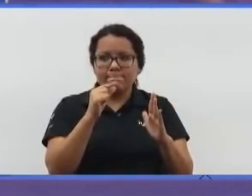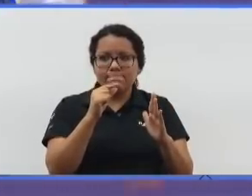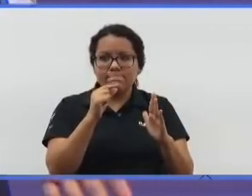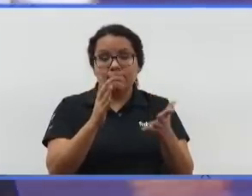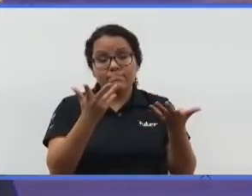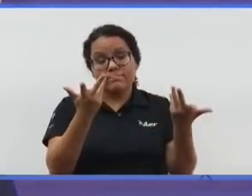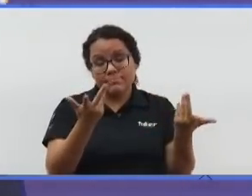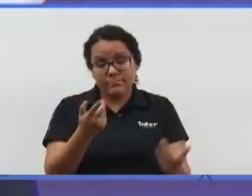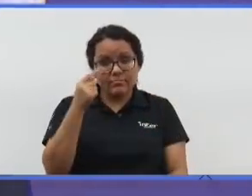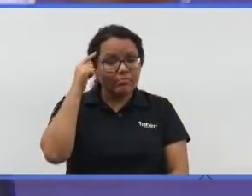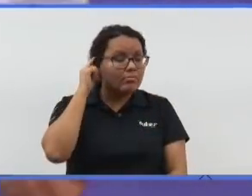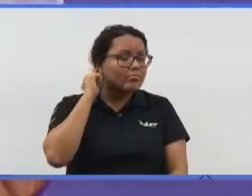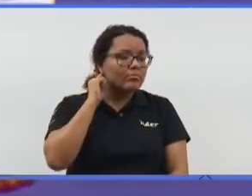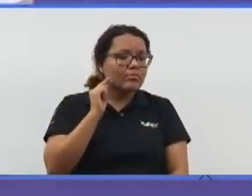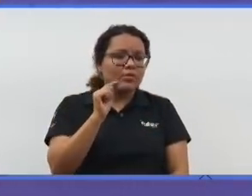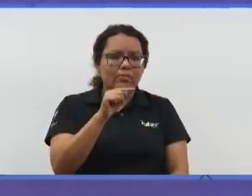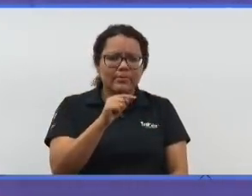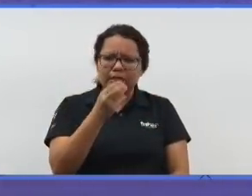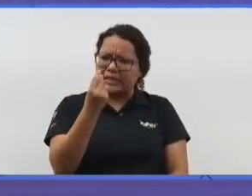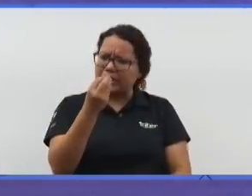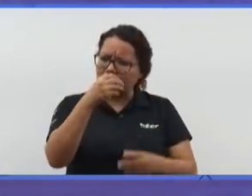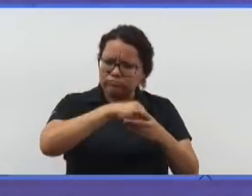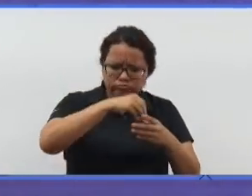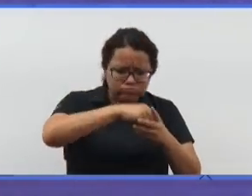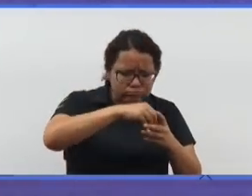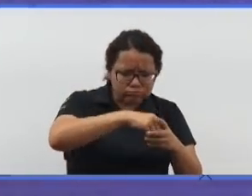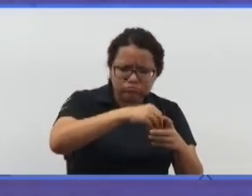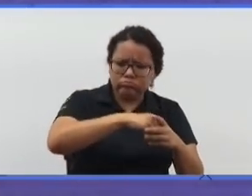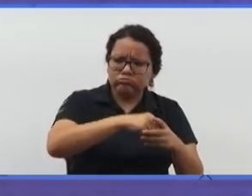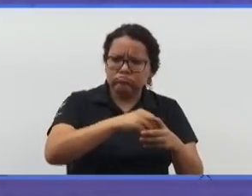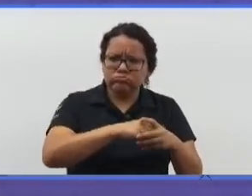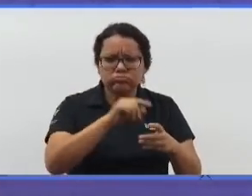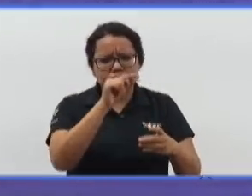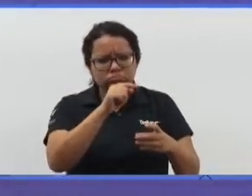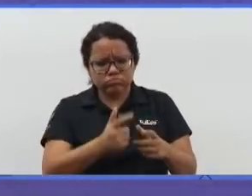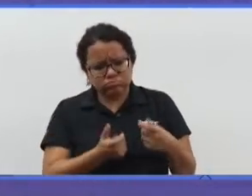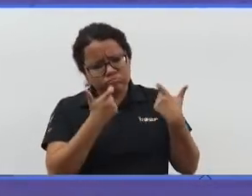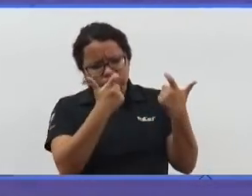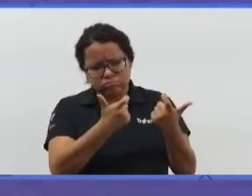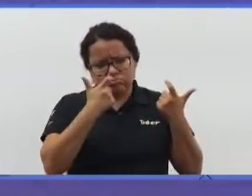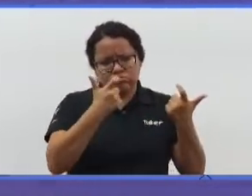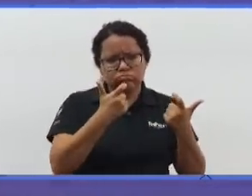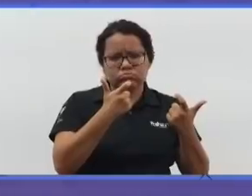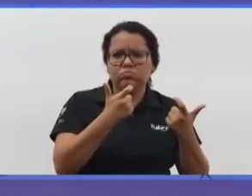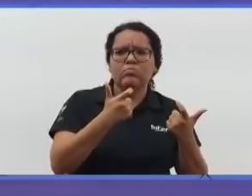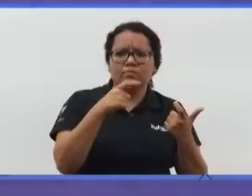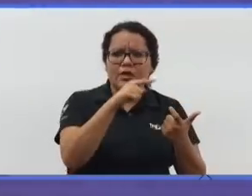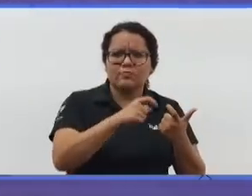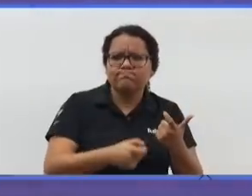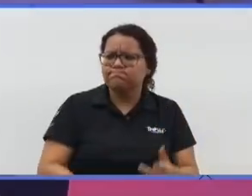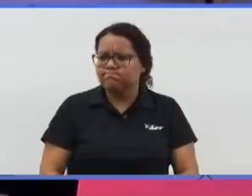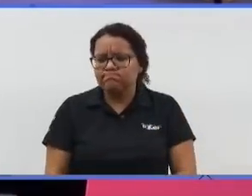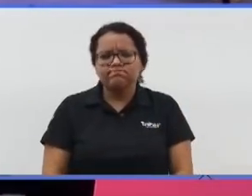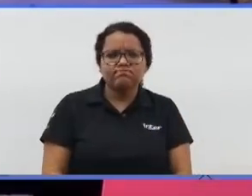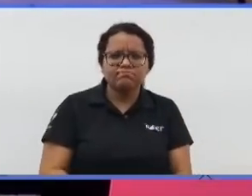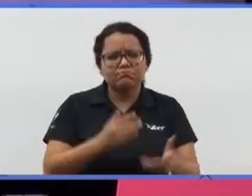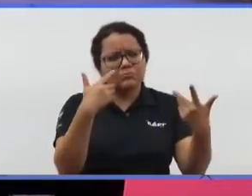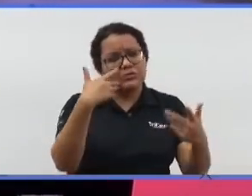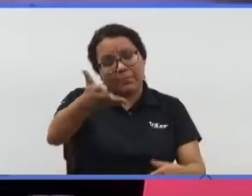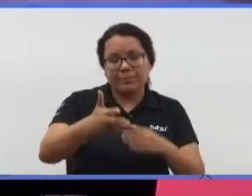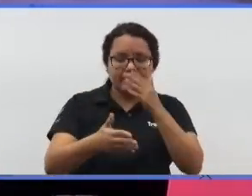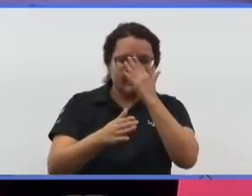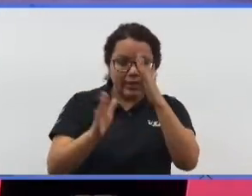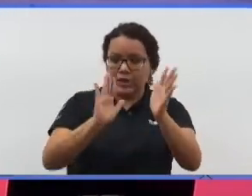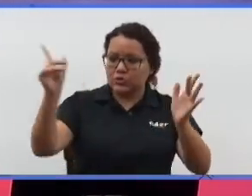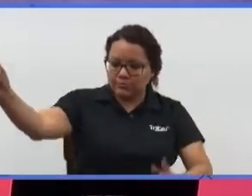este hombre que había estado guardando su plata había estado guardando su estatus había estado promoviendo se el de repente cuando el jesús llega